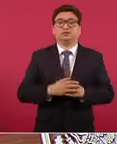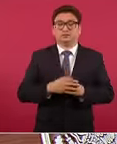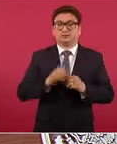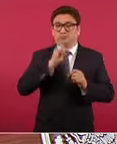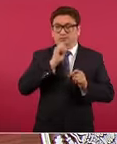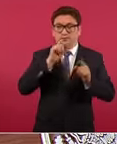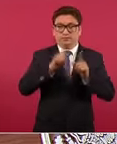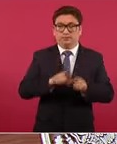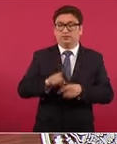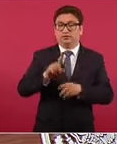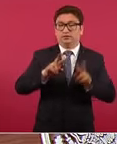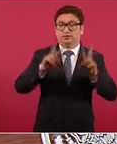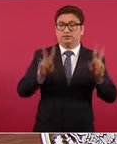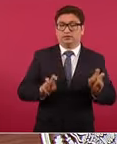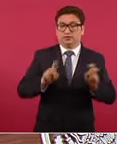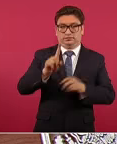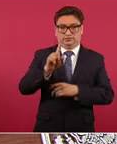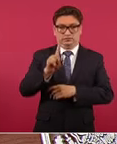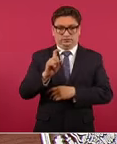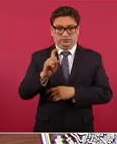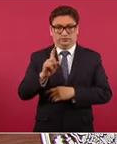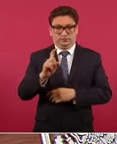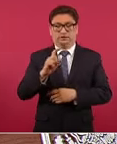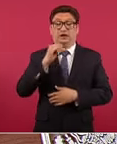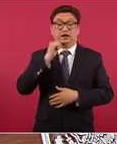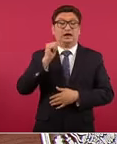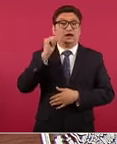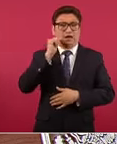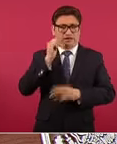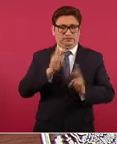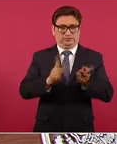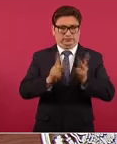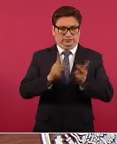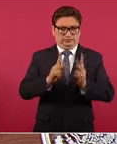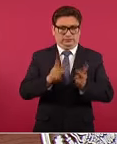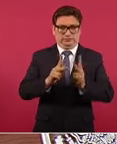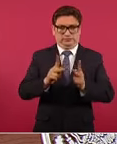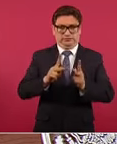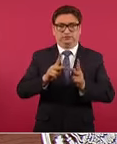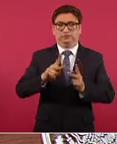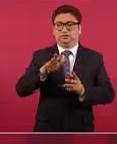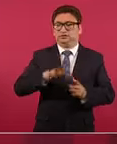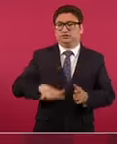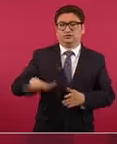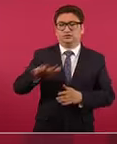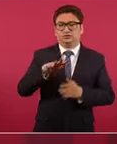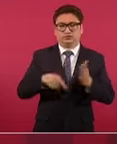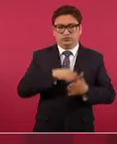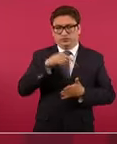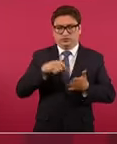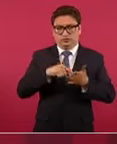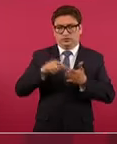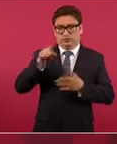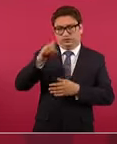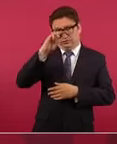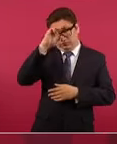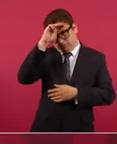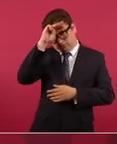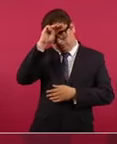del abasto de agua que ayer comentamos en la zona conurbada de monterrey